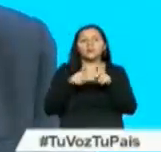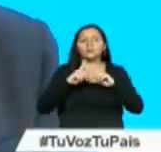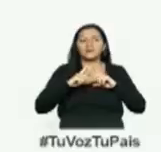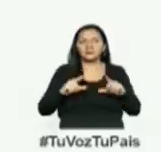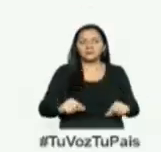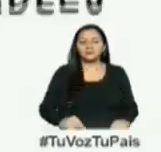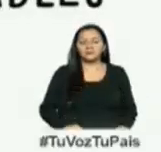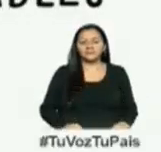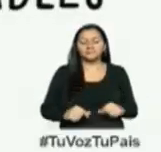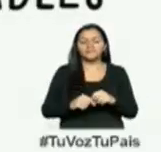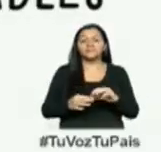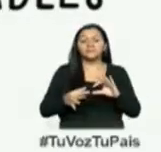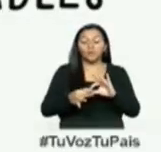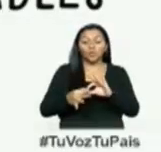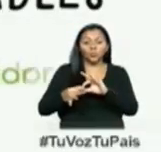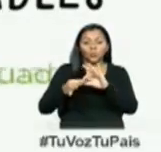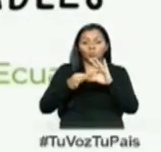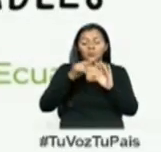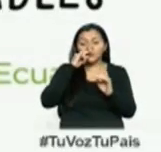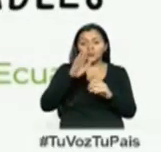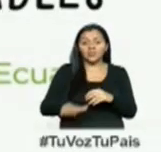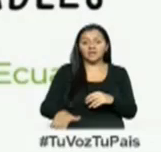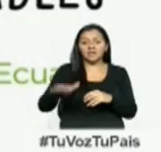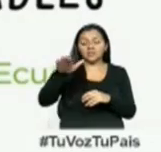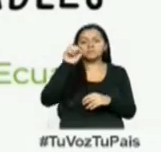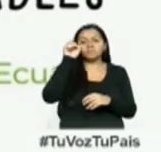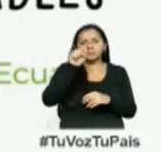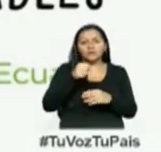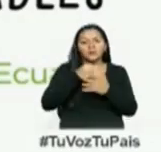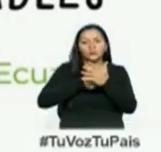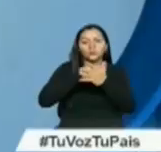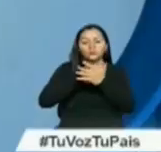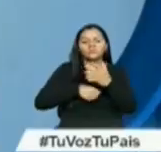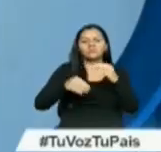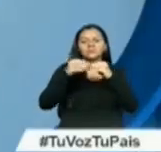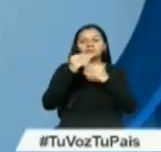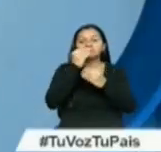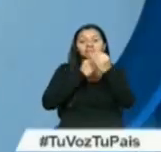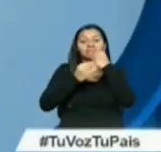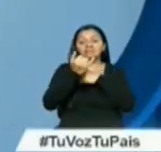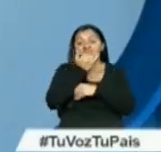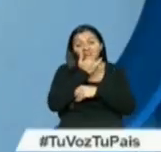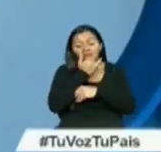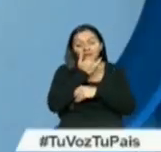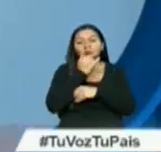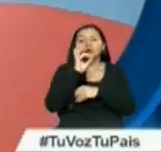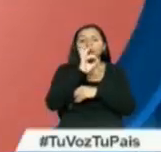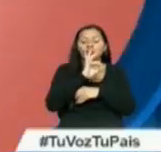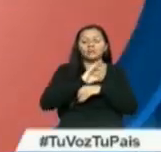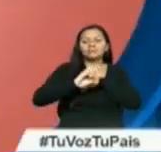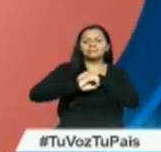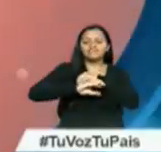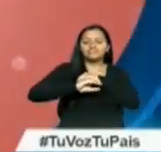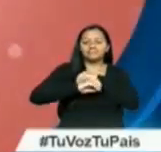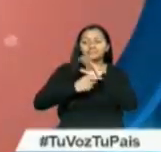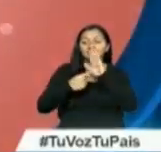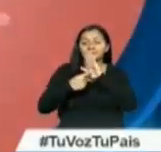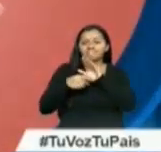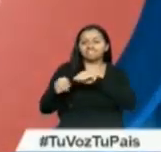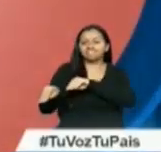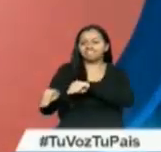saludable. Unidos por Niños Saludables busca combatir la malnutrición mediante contenido comunicacional